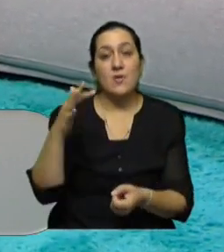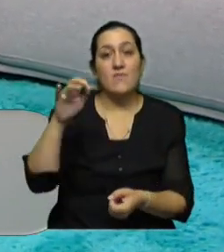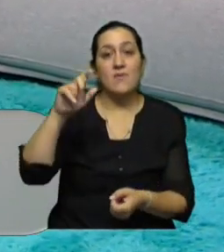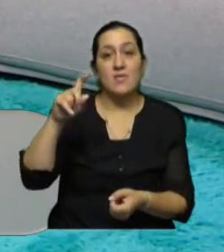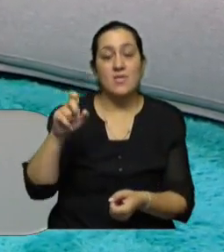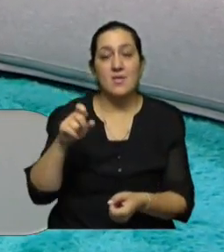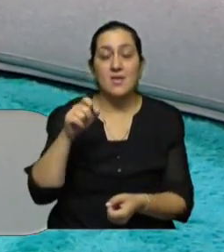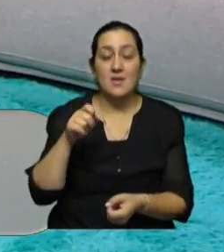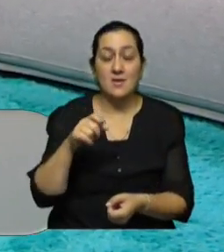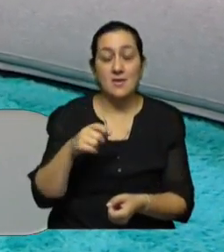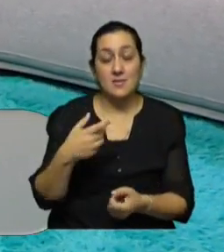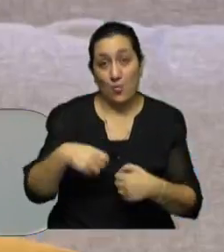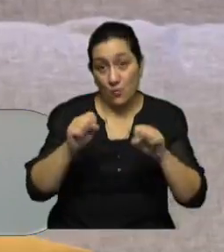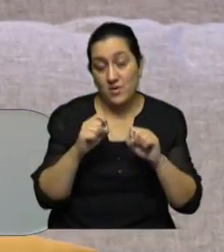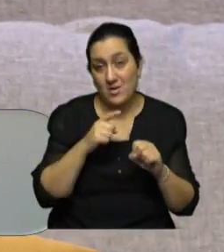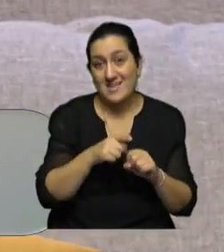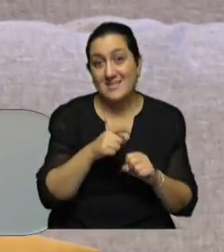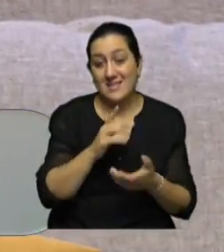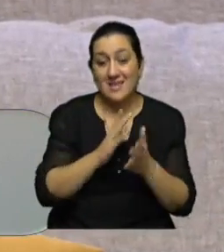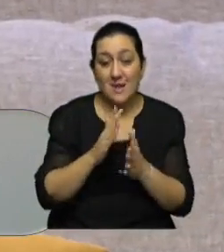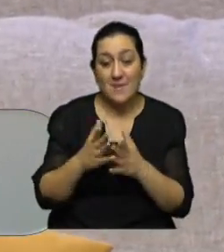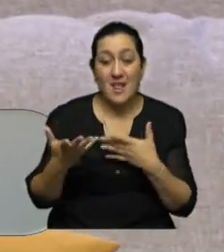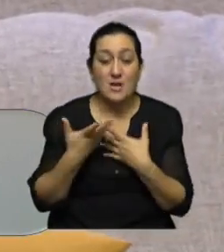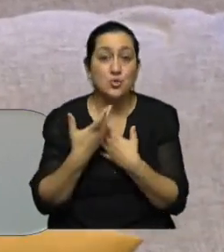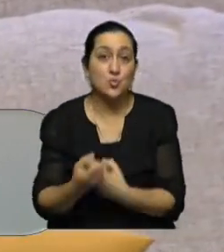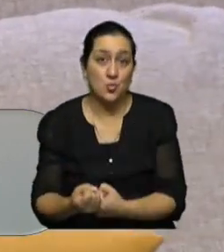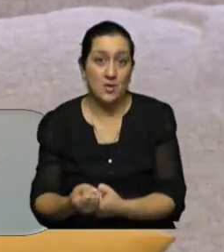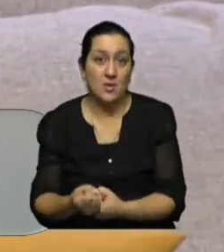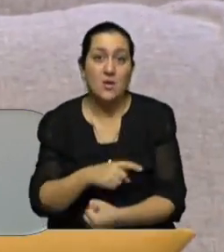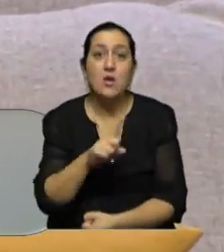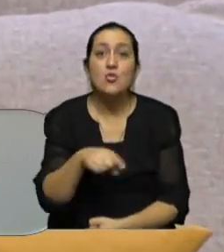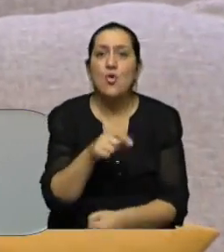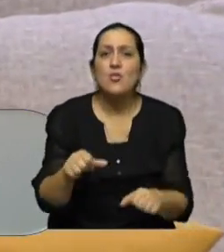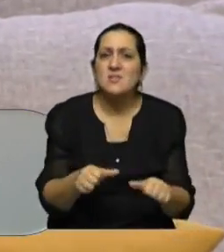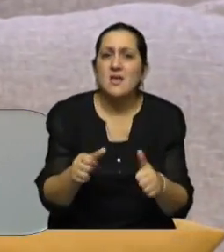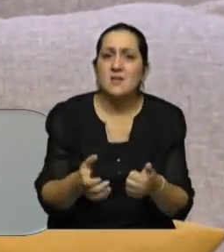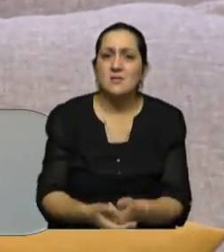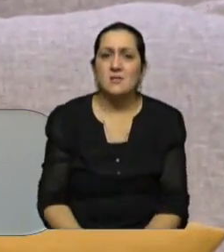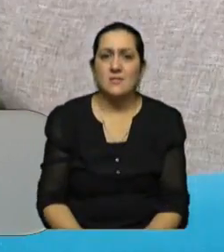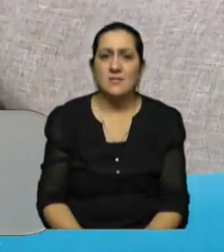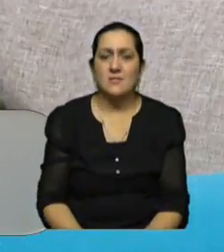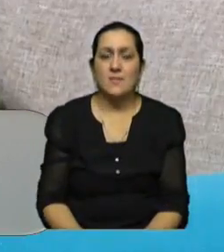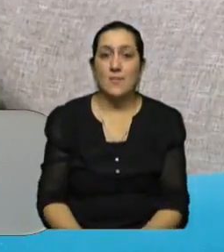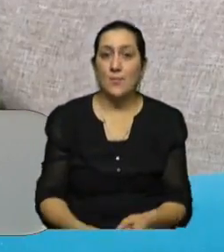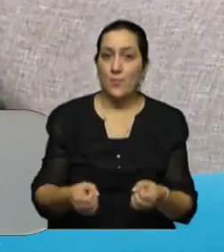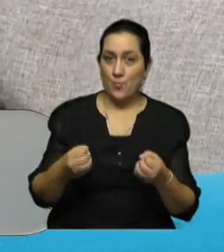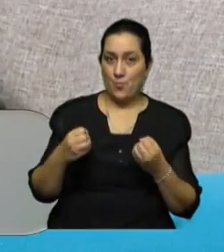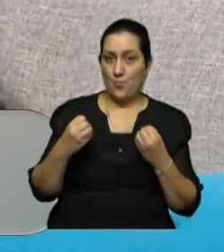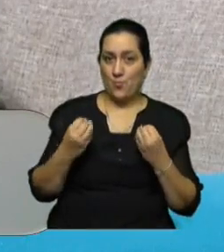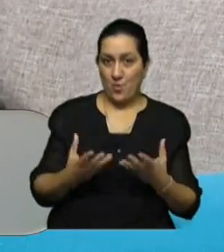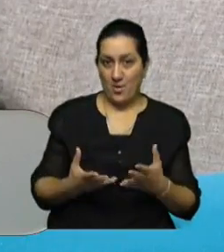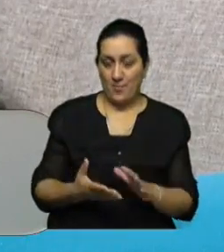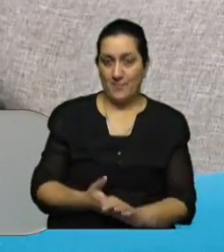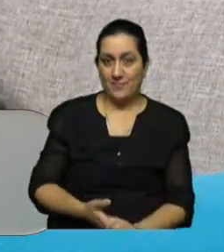terapia? ¿Puede ayudarla? ¿Qué se va a realizar? ¿Dónde? ¿Y qué va a implicar para Fede? Bueno, en